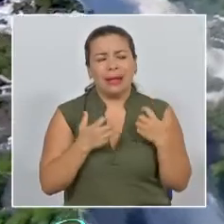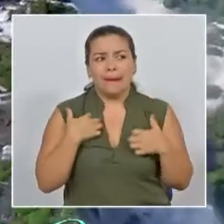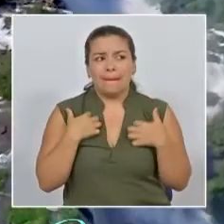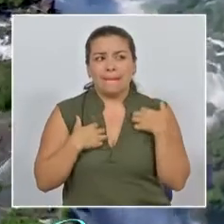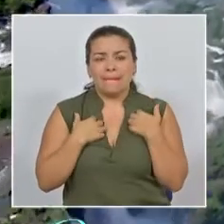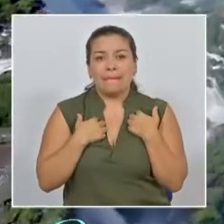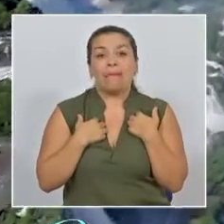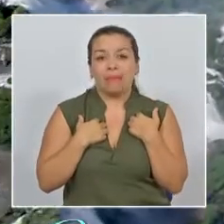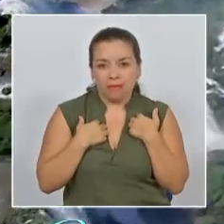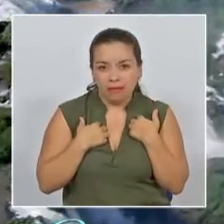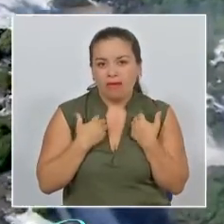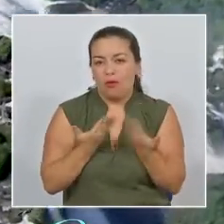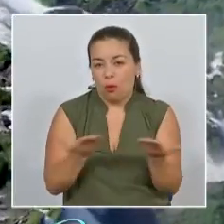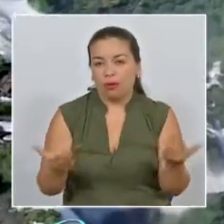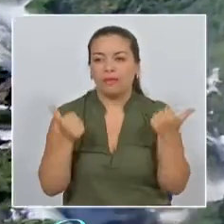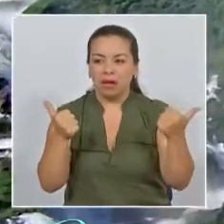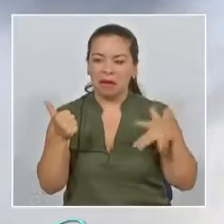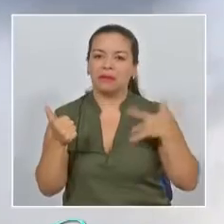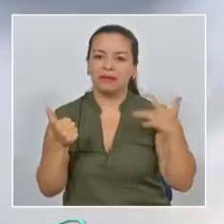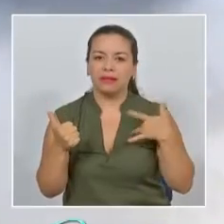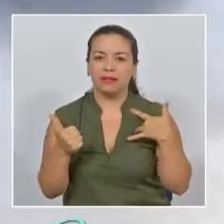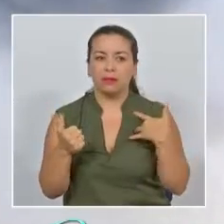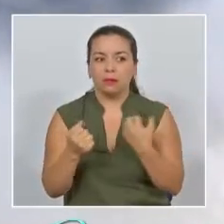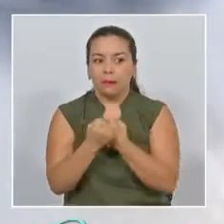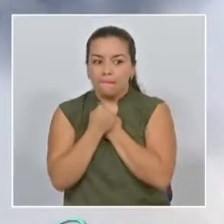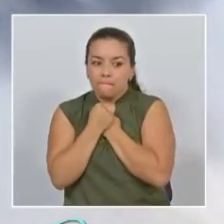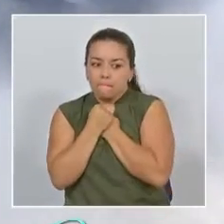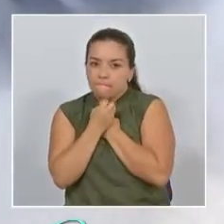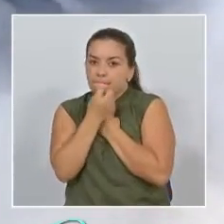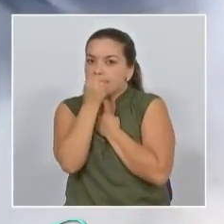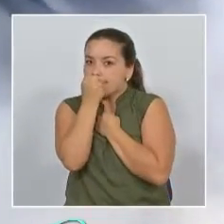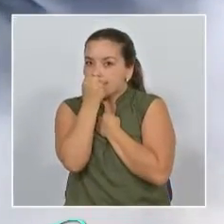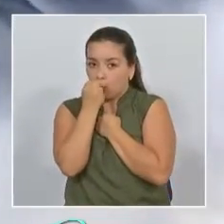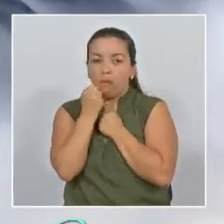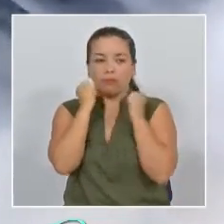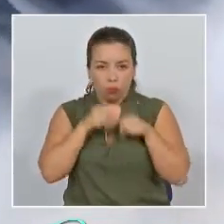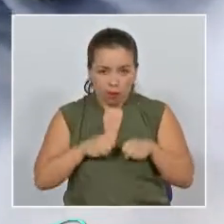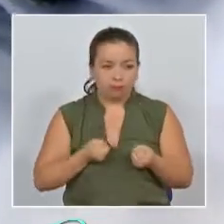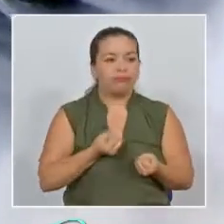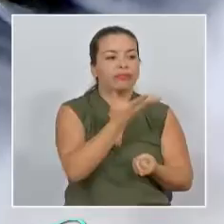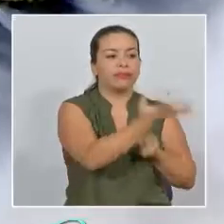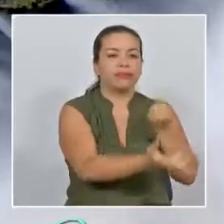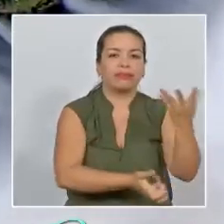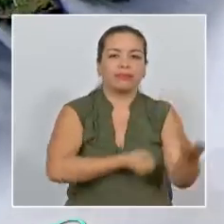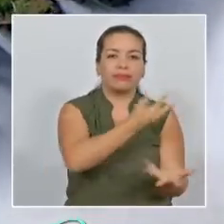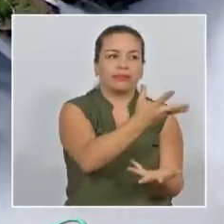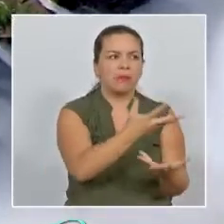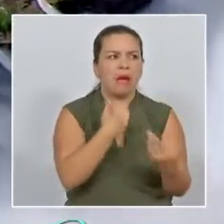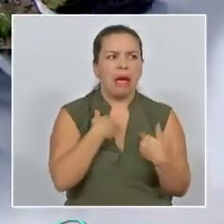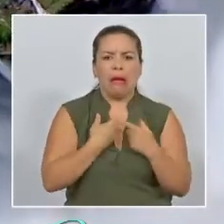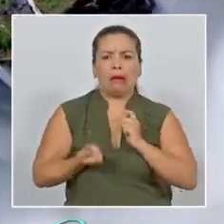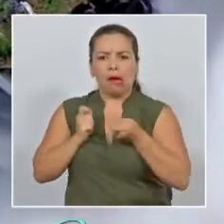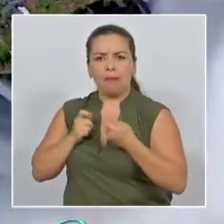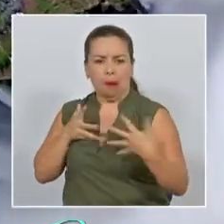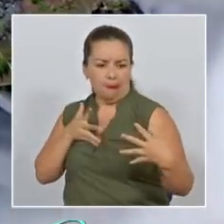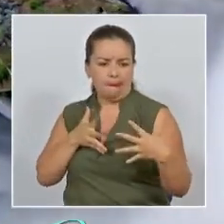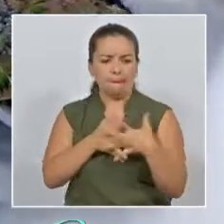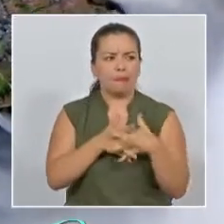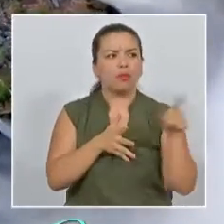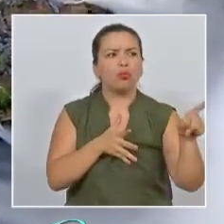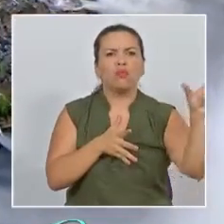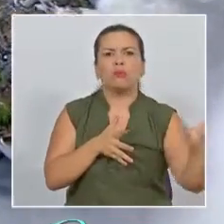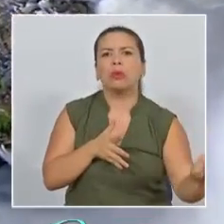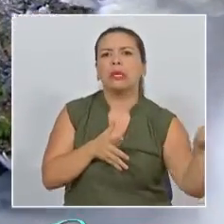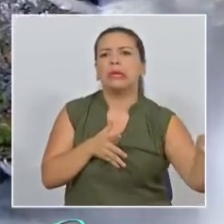está bien. No escondes tus sentimientos, no los cambias para que se adapten a lo que crees que quiere la otra